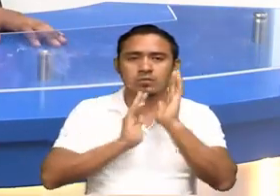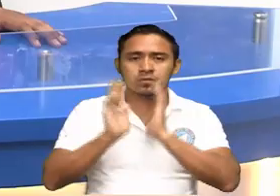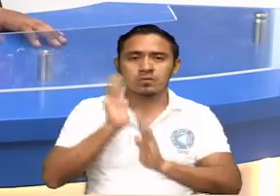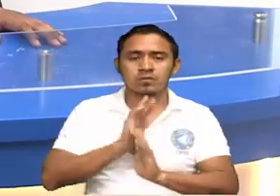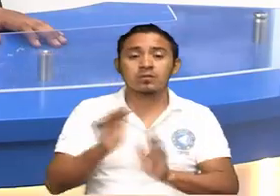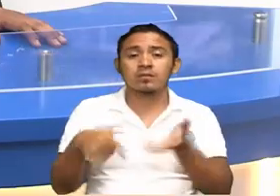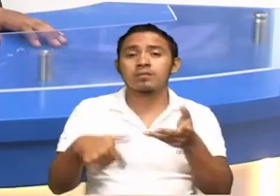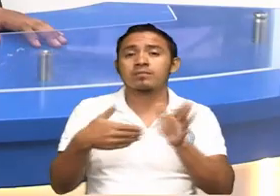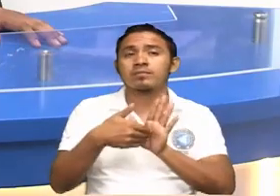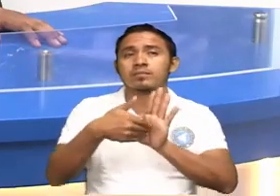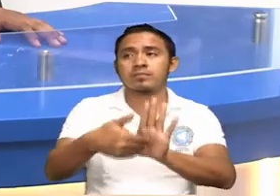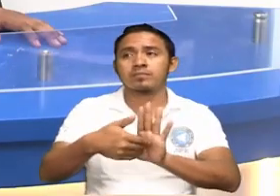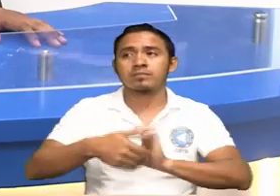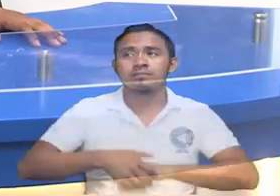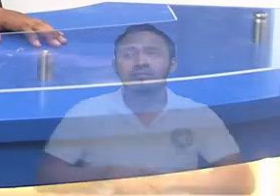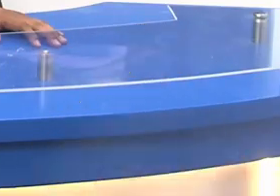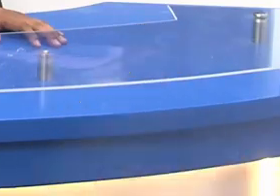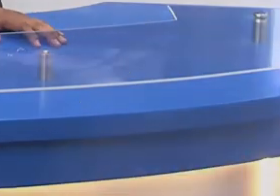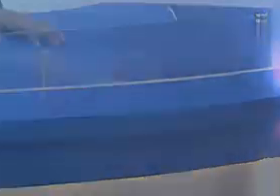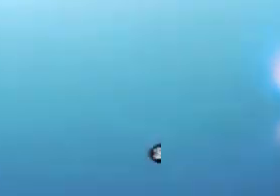se los presentamos a continuación.